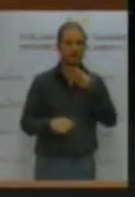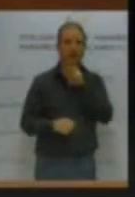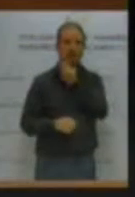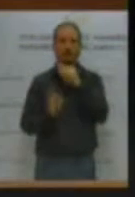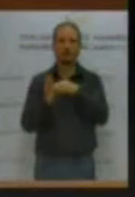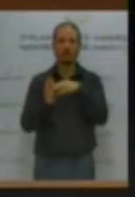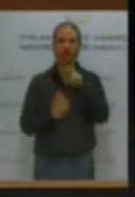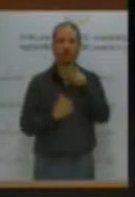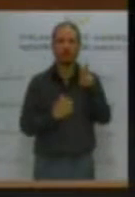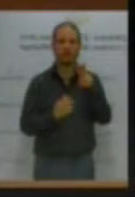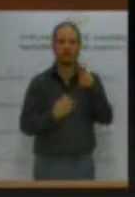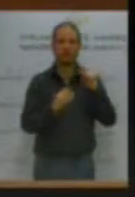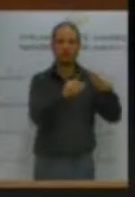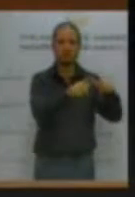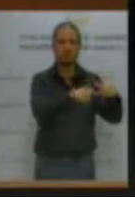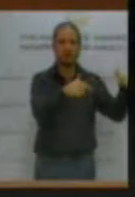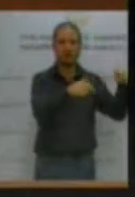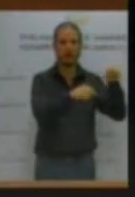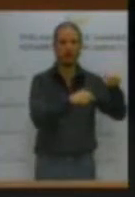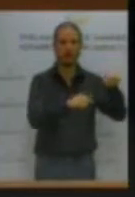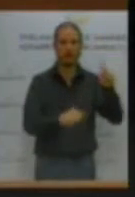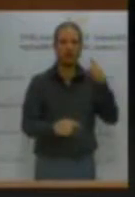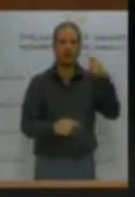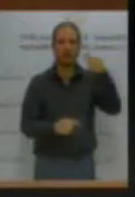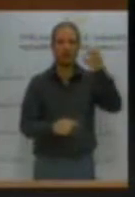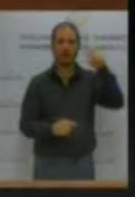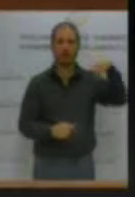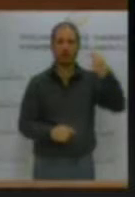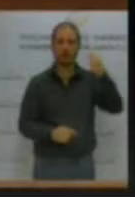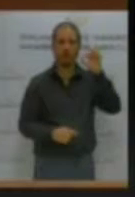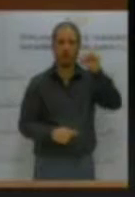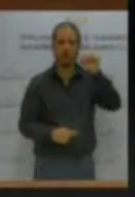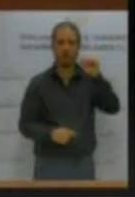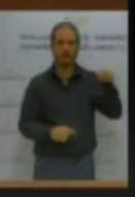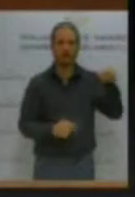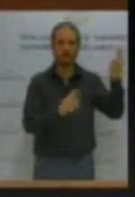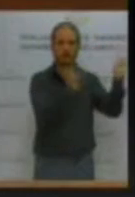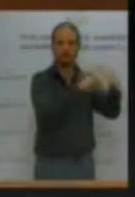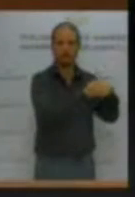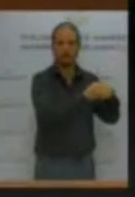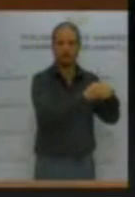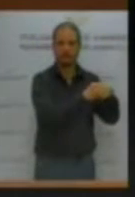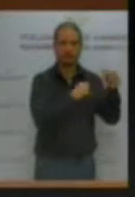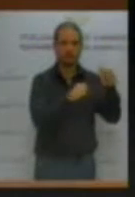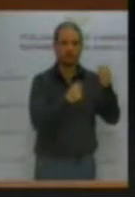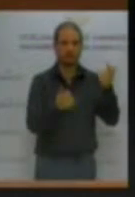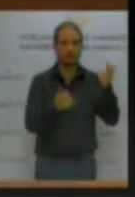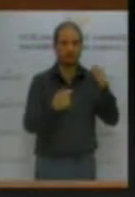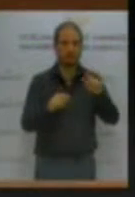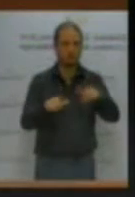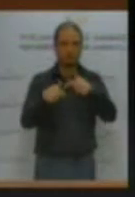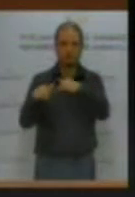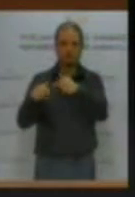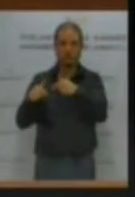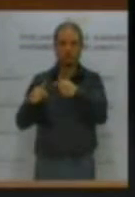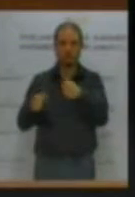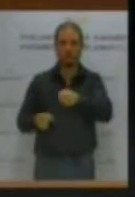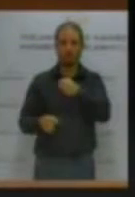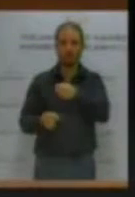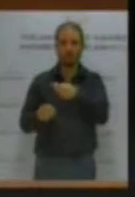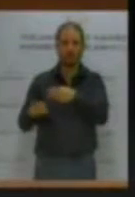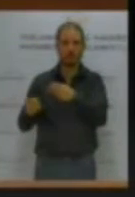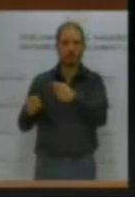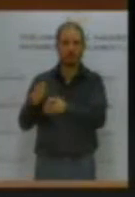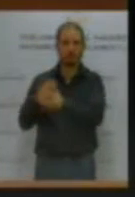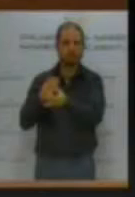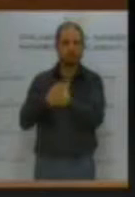vertedero de Góngora se clausura. Pero es que la basura se seguirá generando a partir de esta fecha. ¿Dónde se